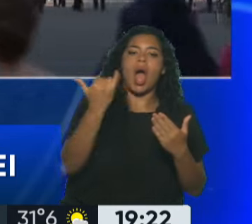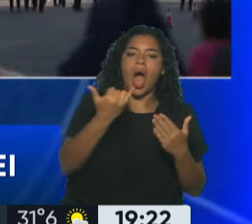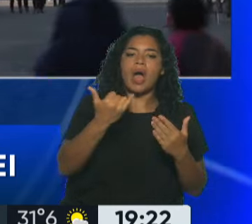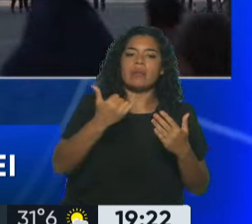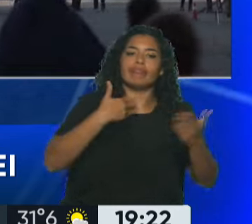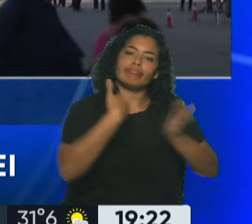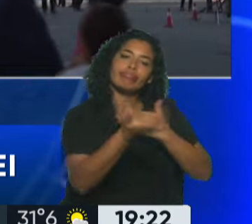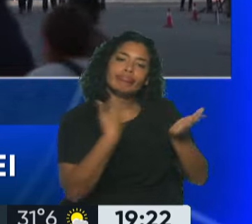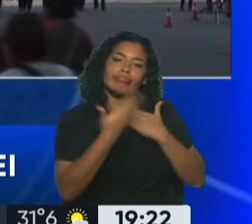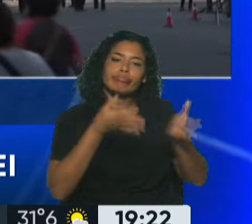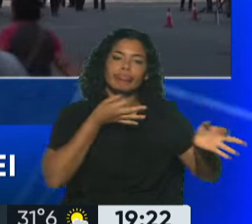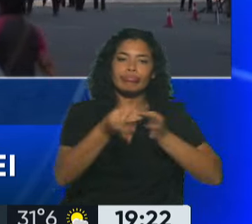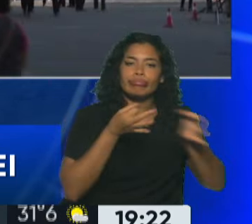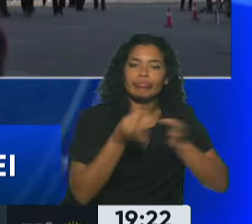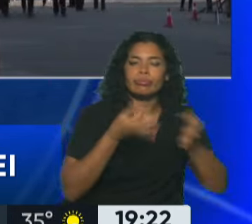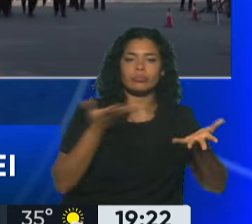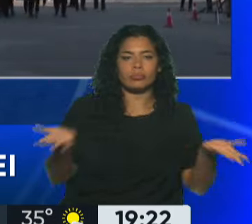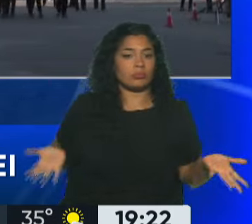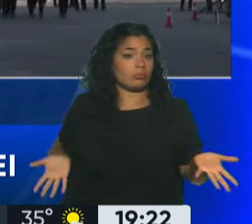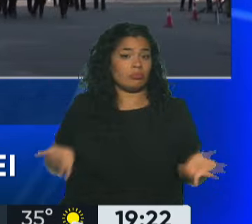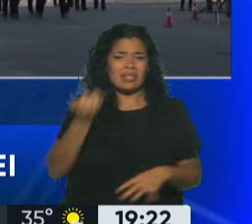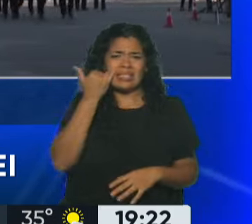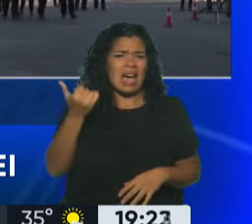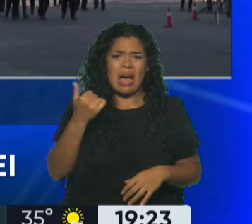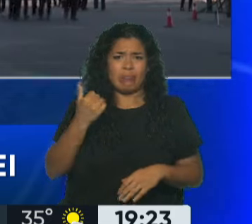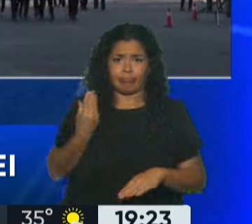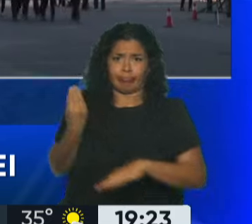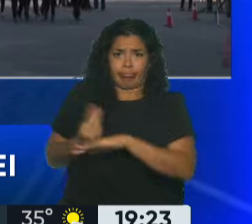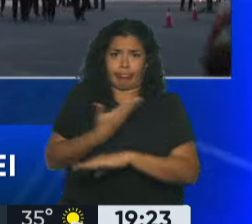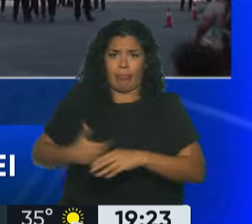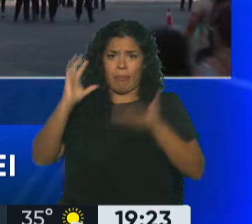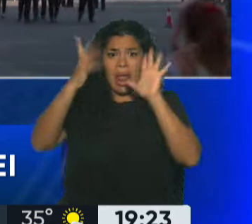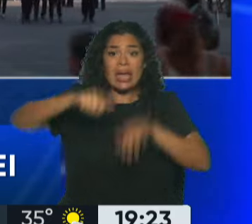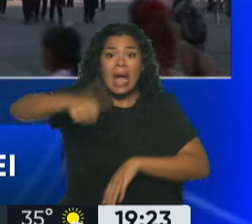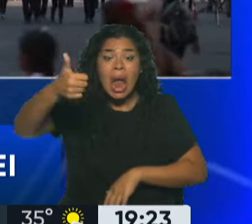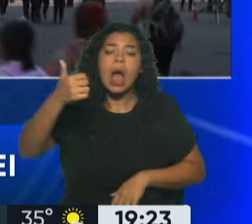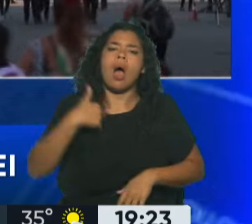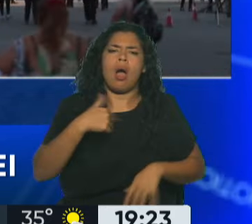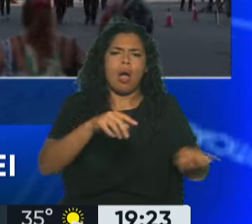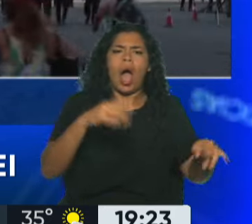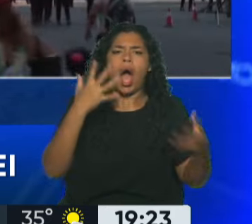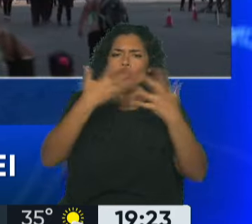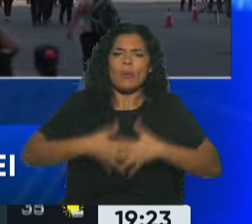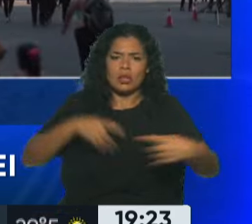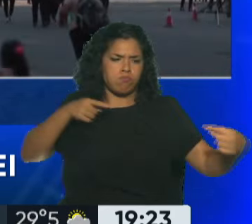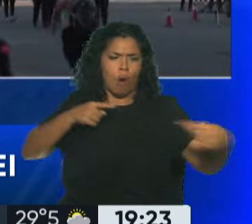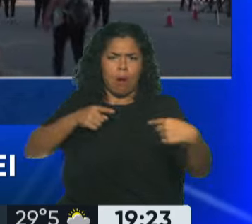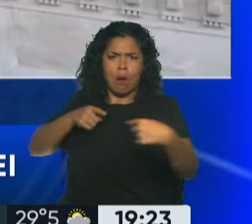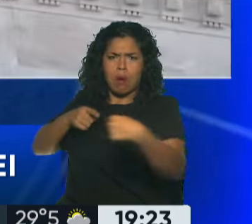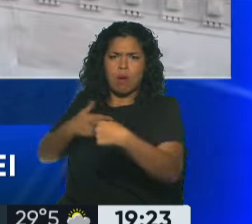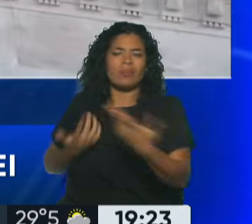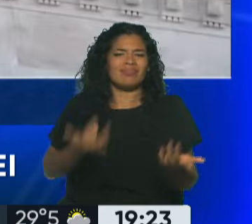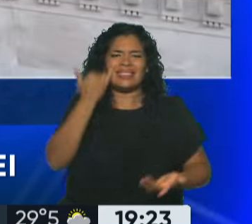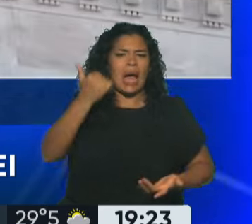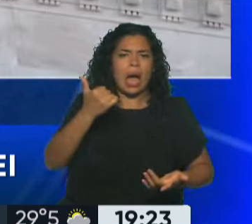primer momento han declarado al gobierno de Milei como enemigo, el club del helicóptero, vimos lo que pasaron estos